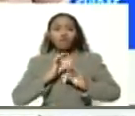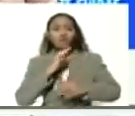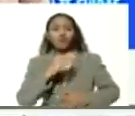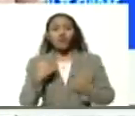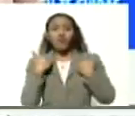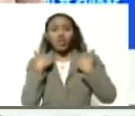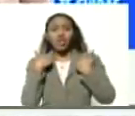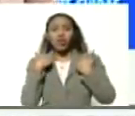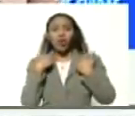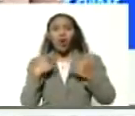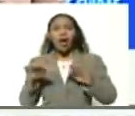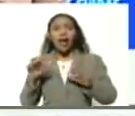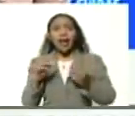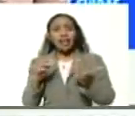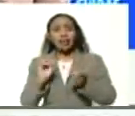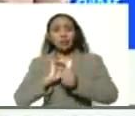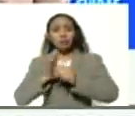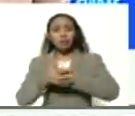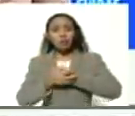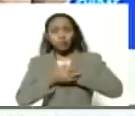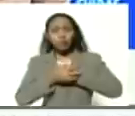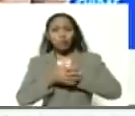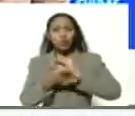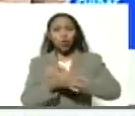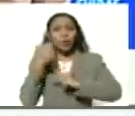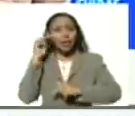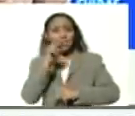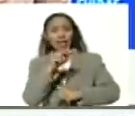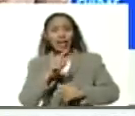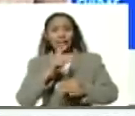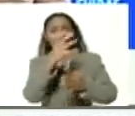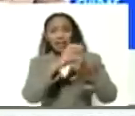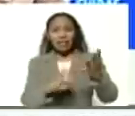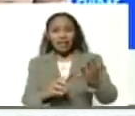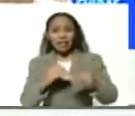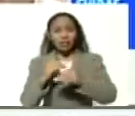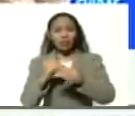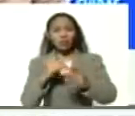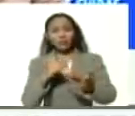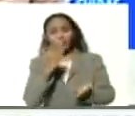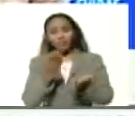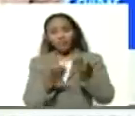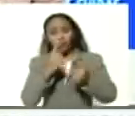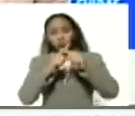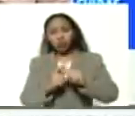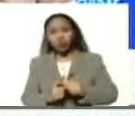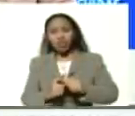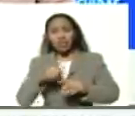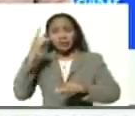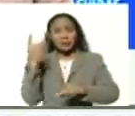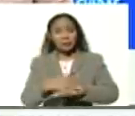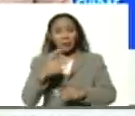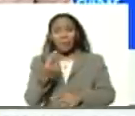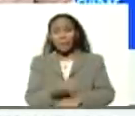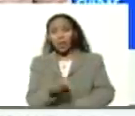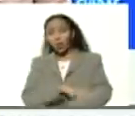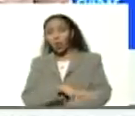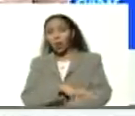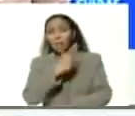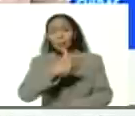la cepa del COVID-19 tienen una caracterización cualitativa, que es el agravamiento de los casos, como